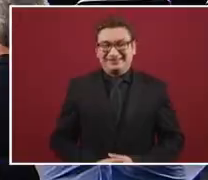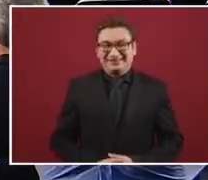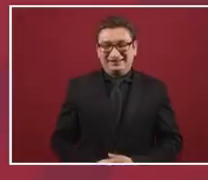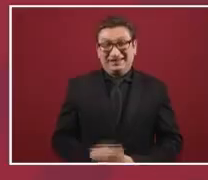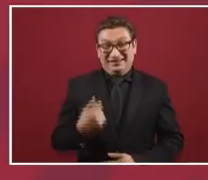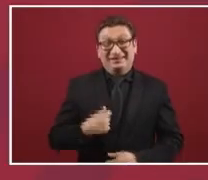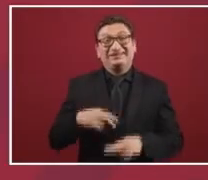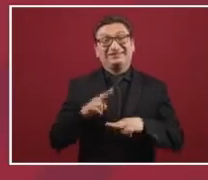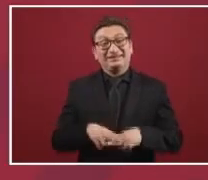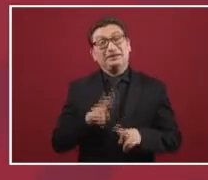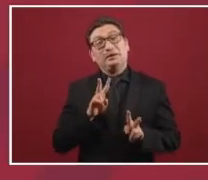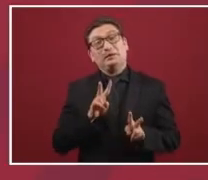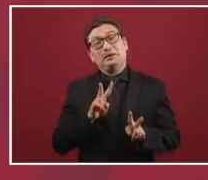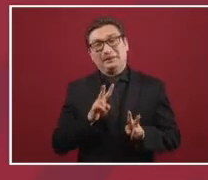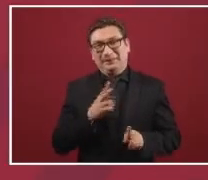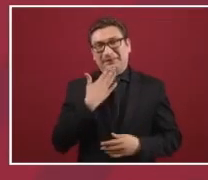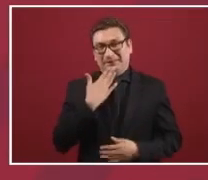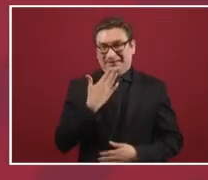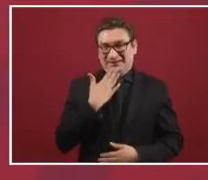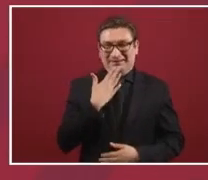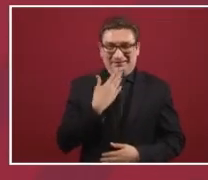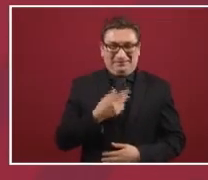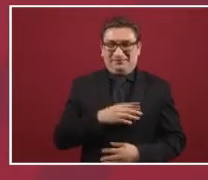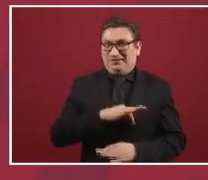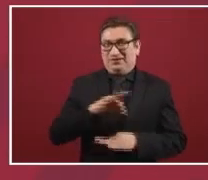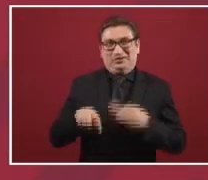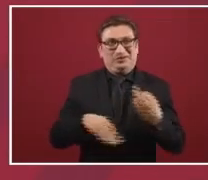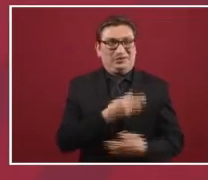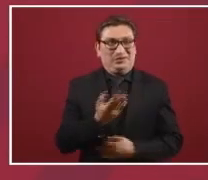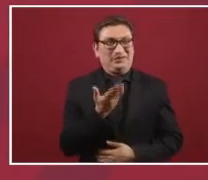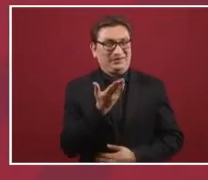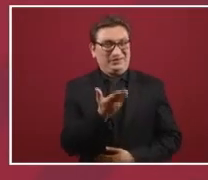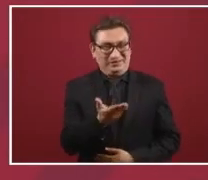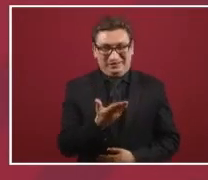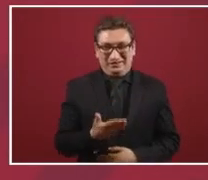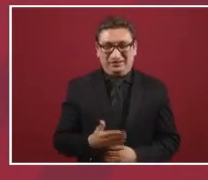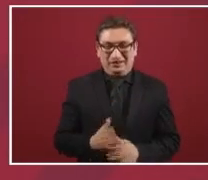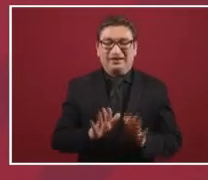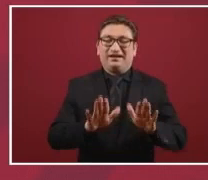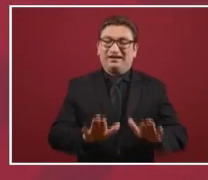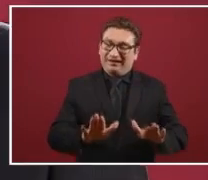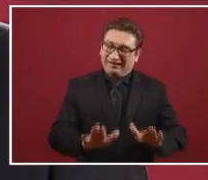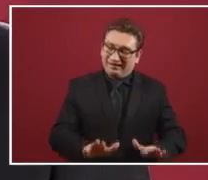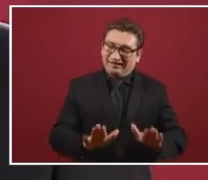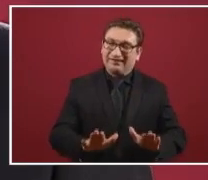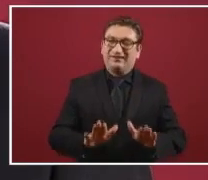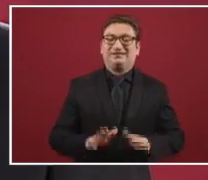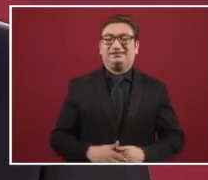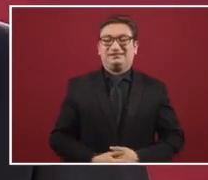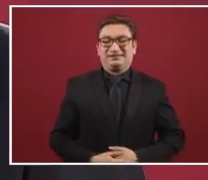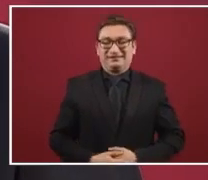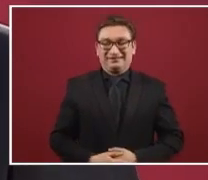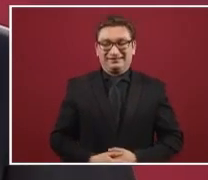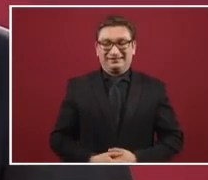porque va a estar bien, pero a todos hay que pedirles calma, ¿no?